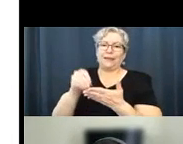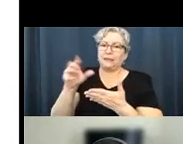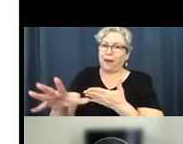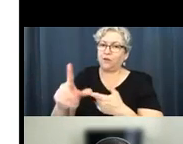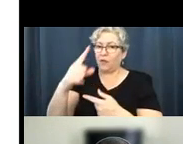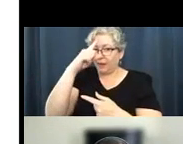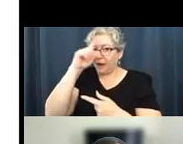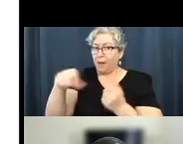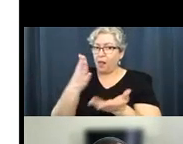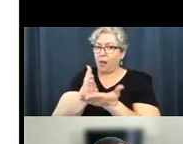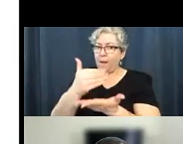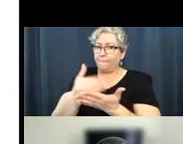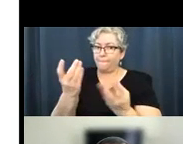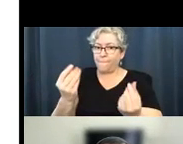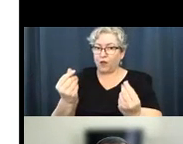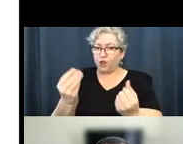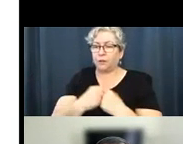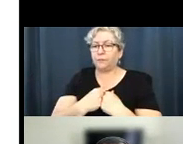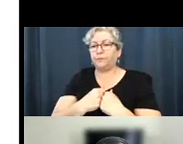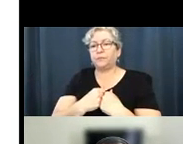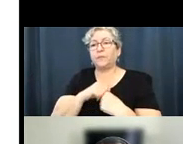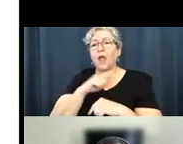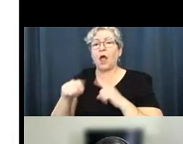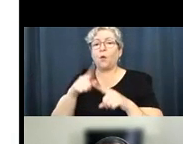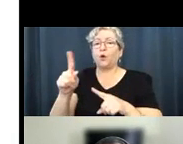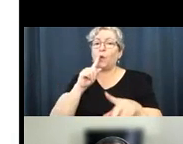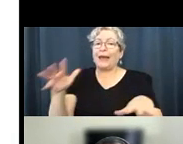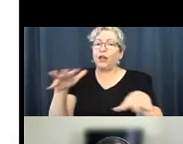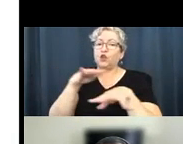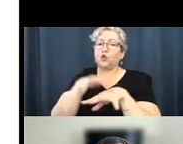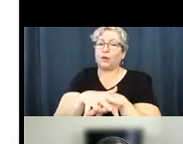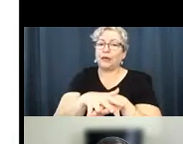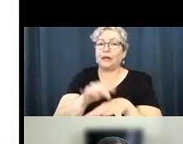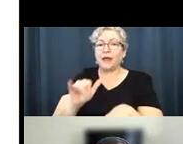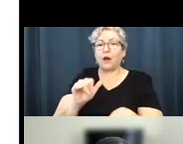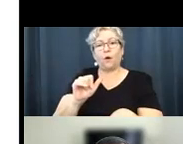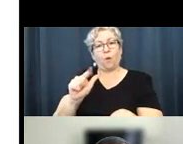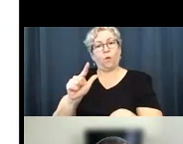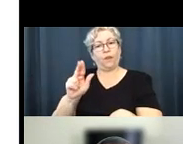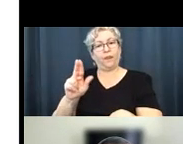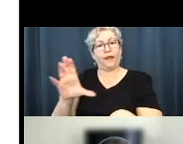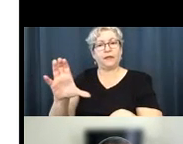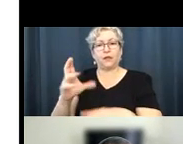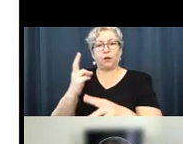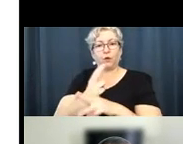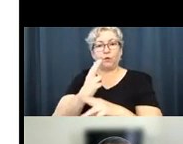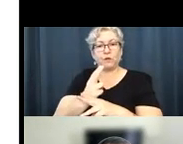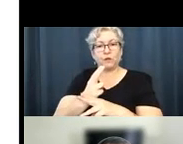reformatearlo, va a ser mucho más caro. Así que mantengan el presupuesto. Cuando usted está integrando